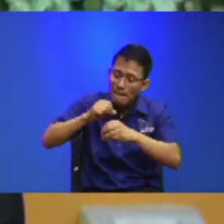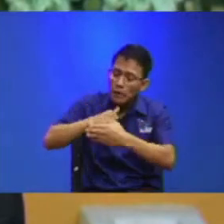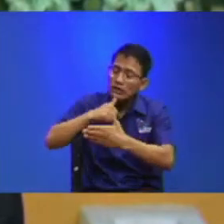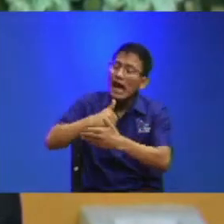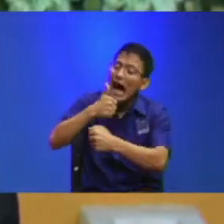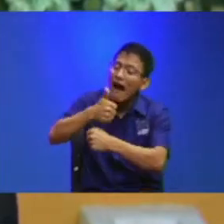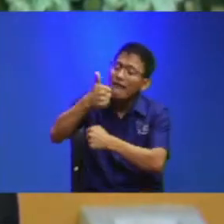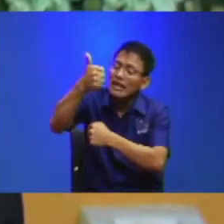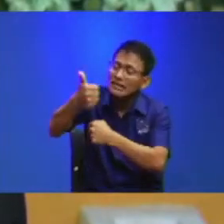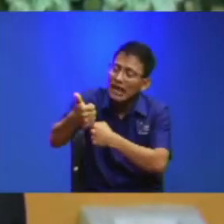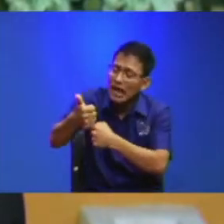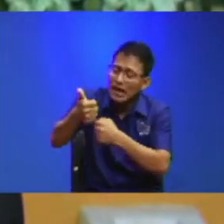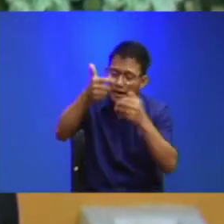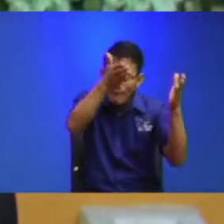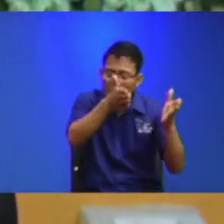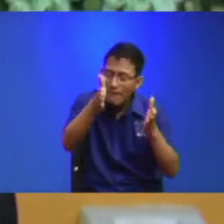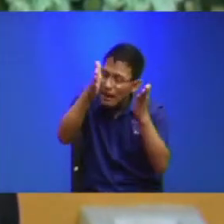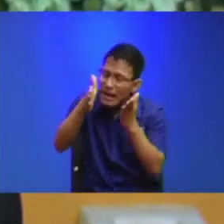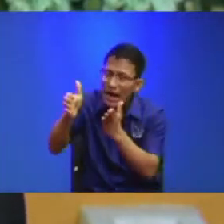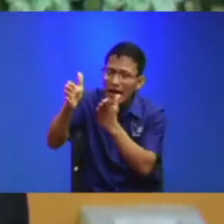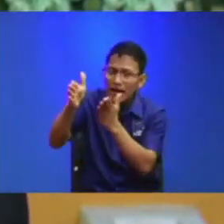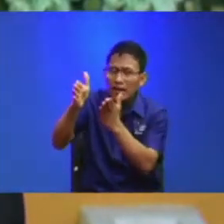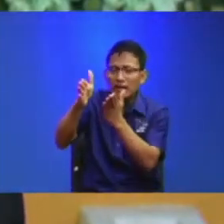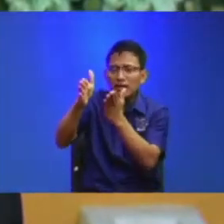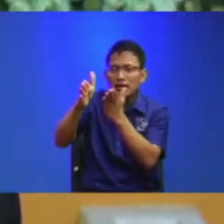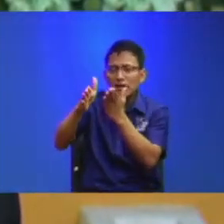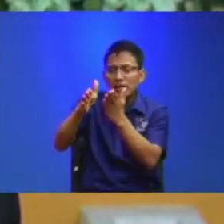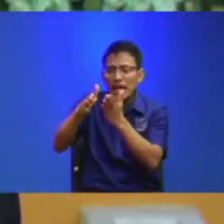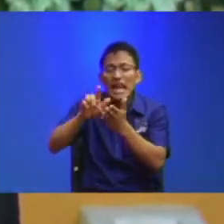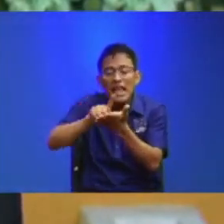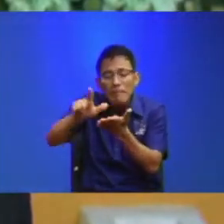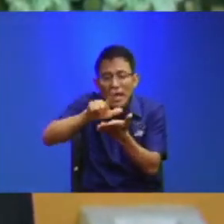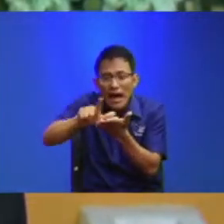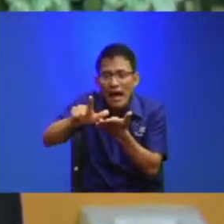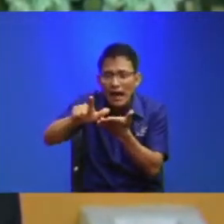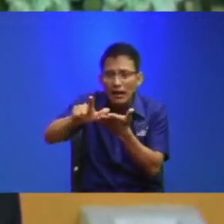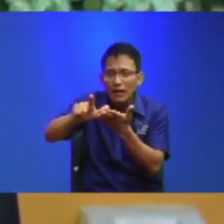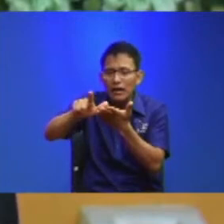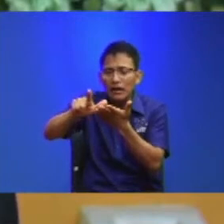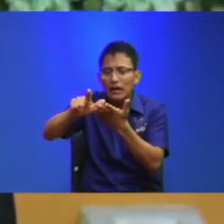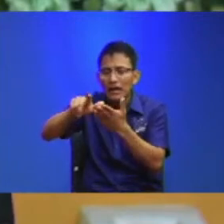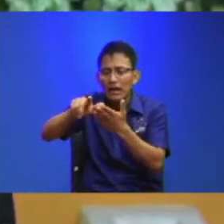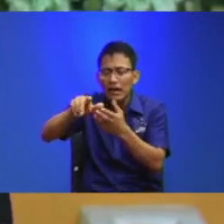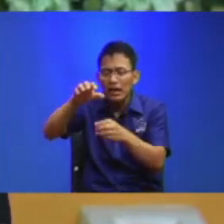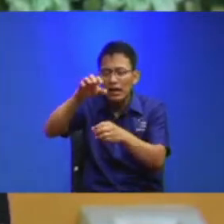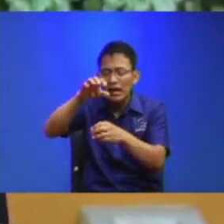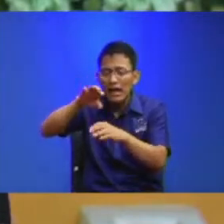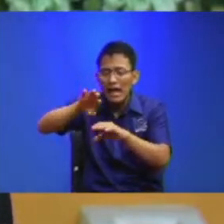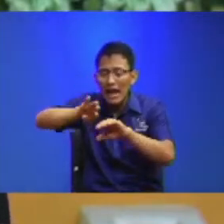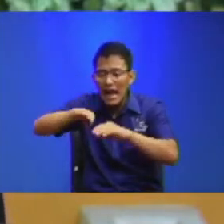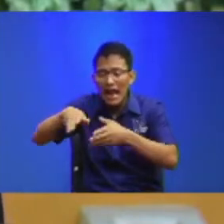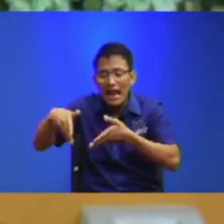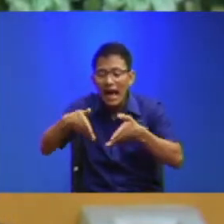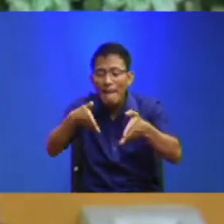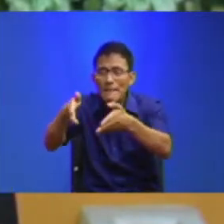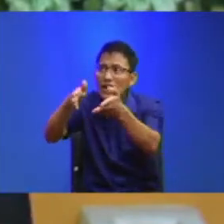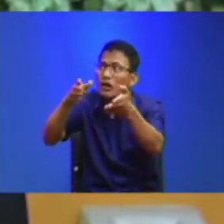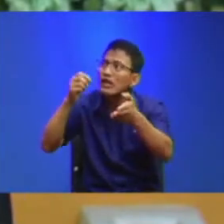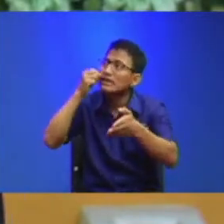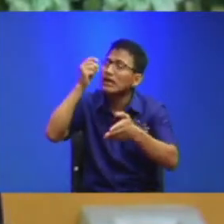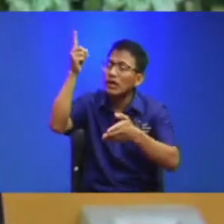trabajar, preparar, despedregar el camino del Señor. En el nombre de Jesús, gracias